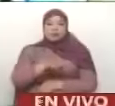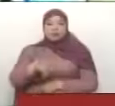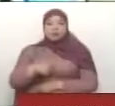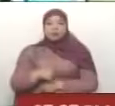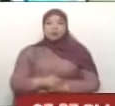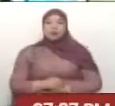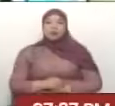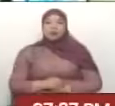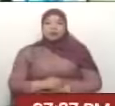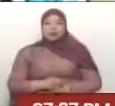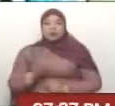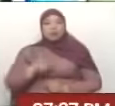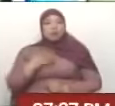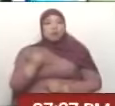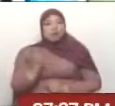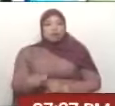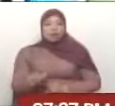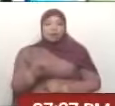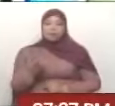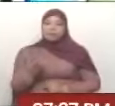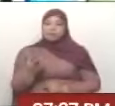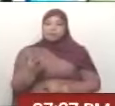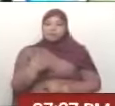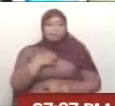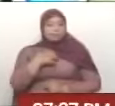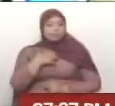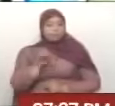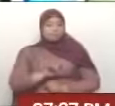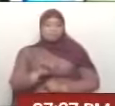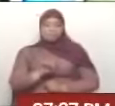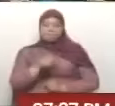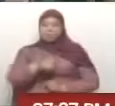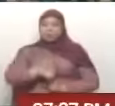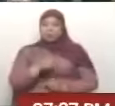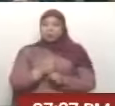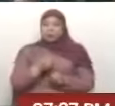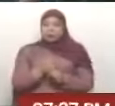nosotros, ni podrán, ni por allá, ni por acá.